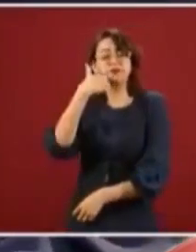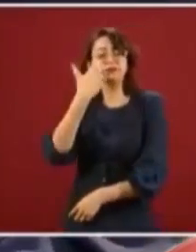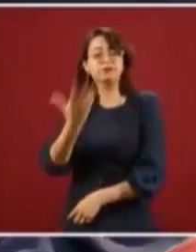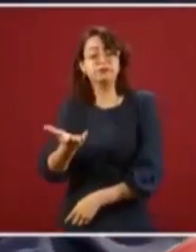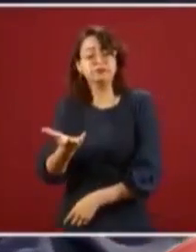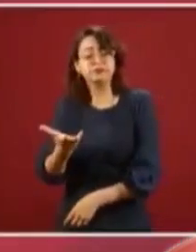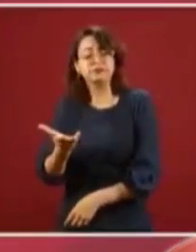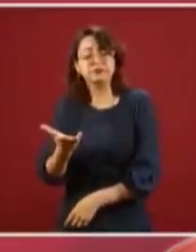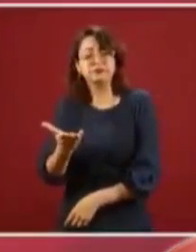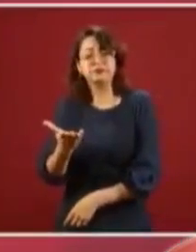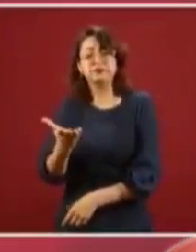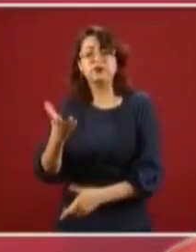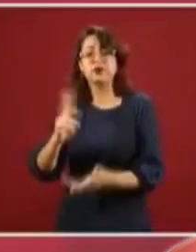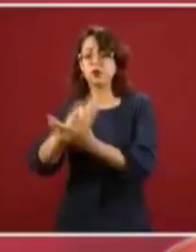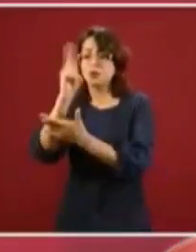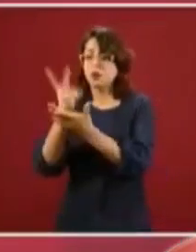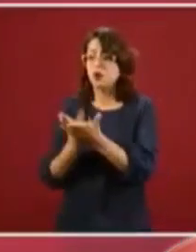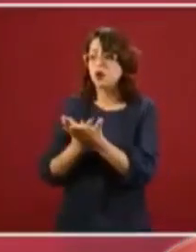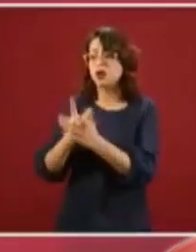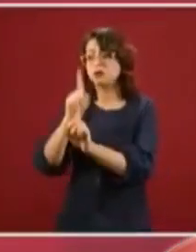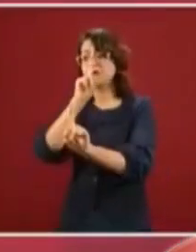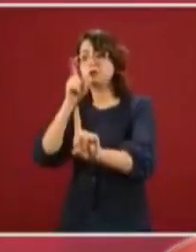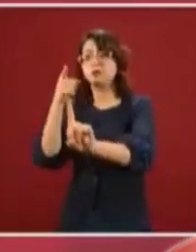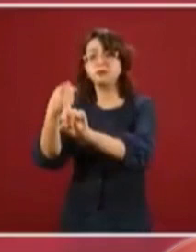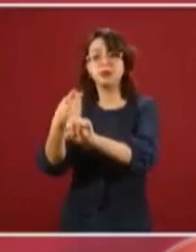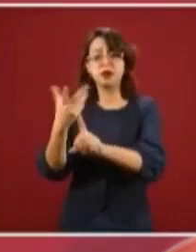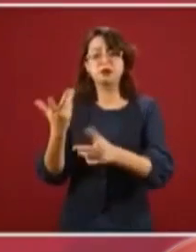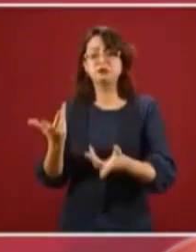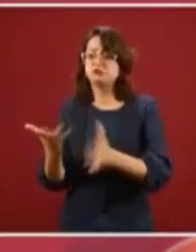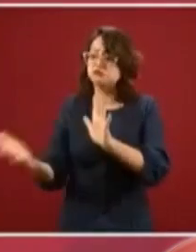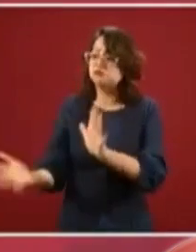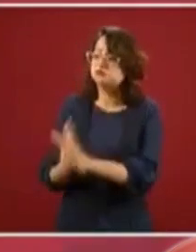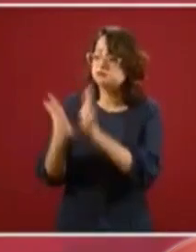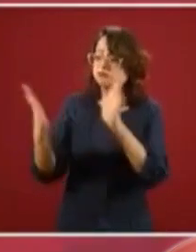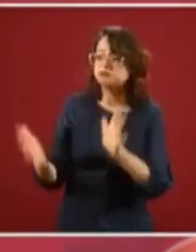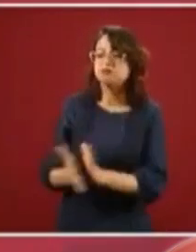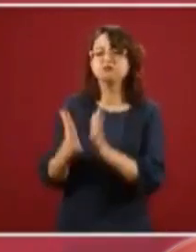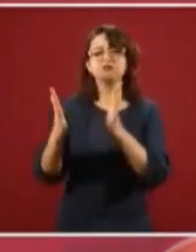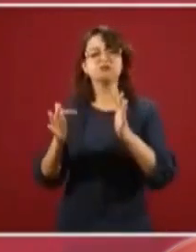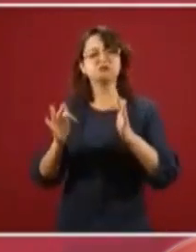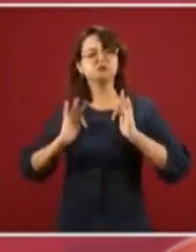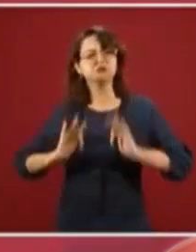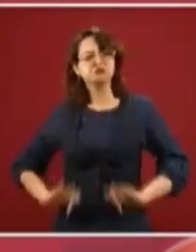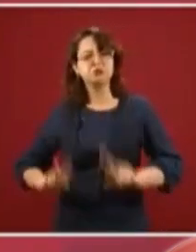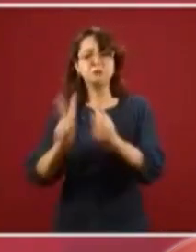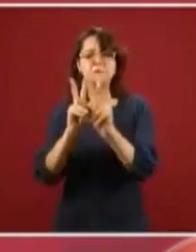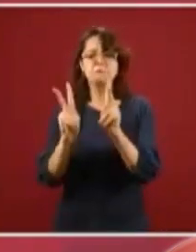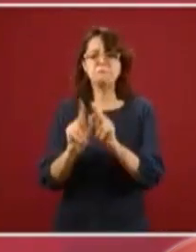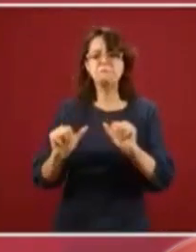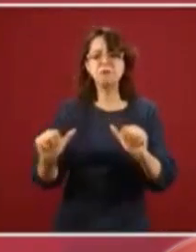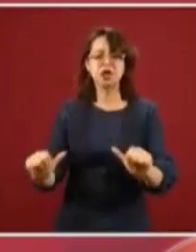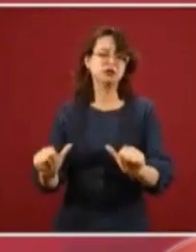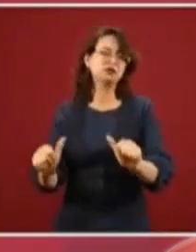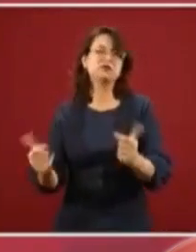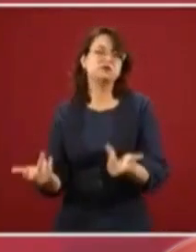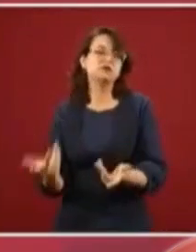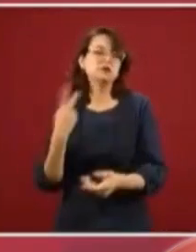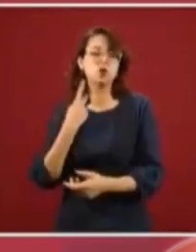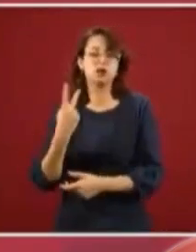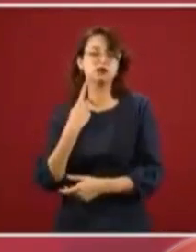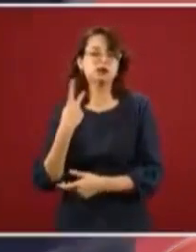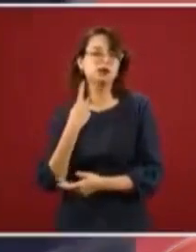en función de un programa, para participar pacíficamente en la vida pública del